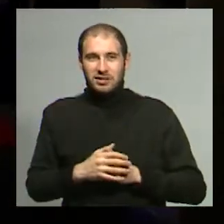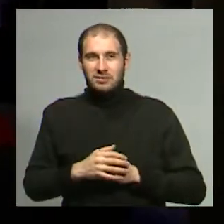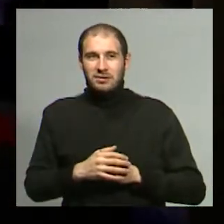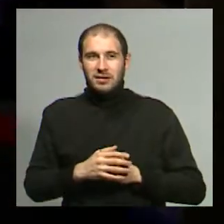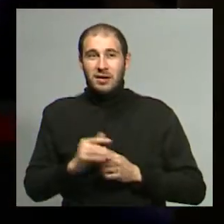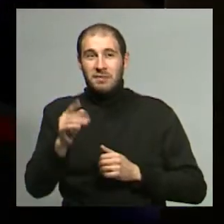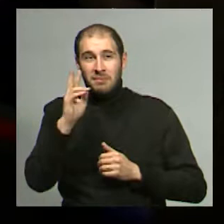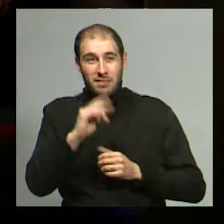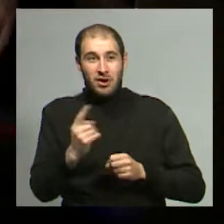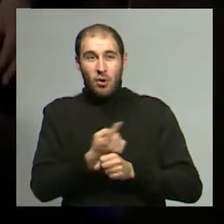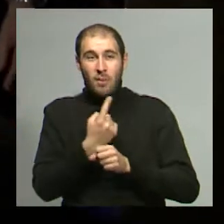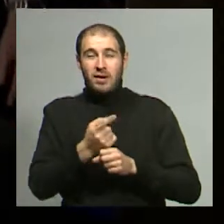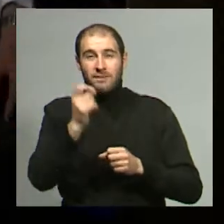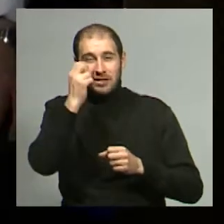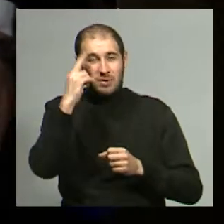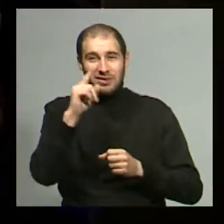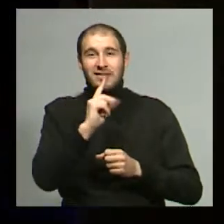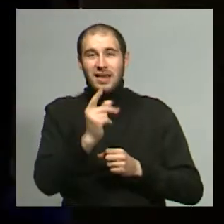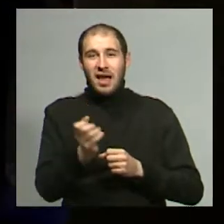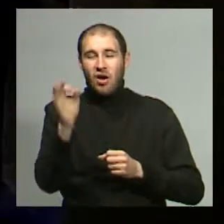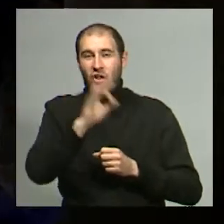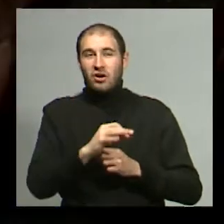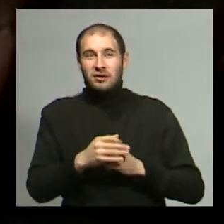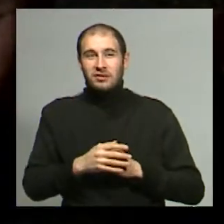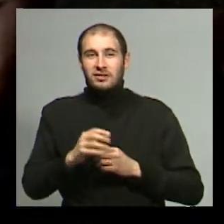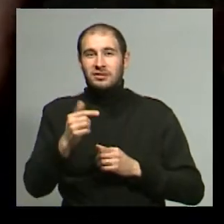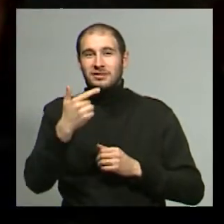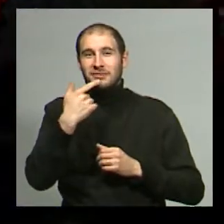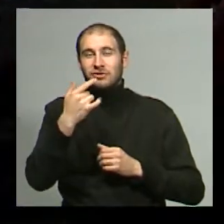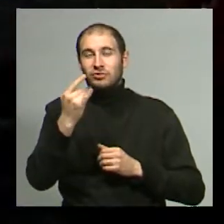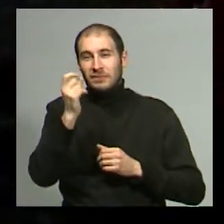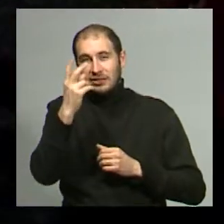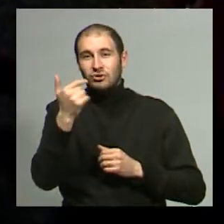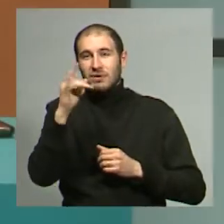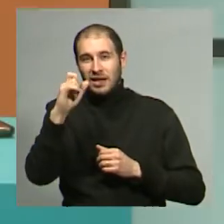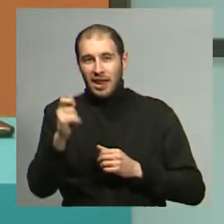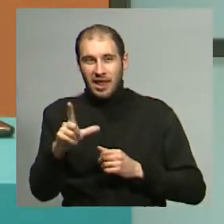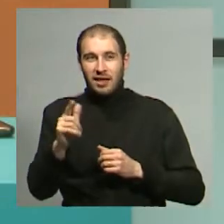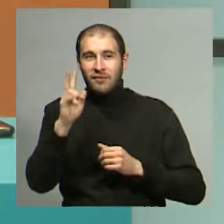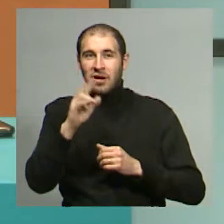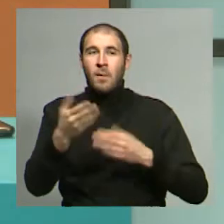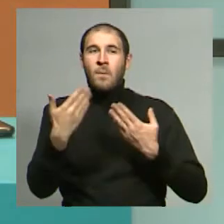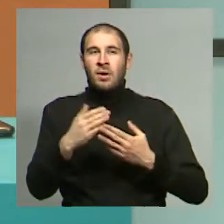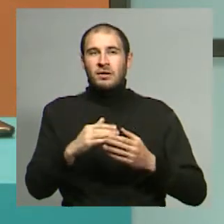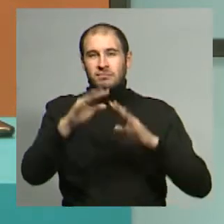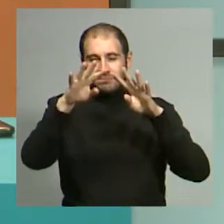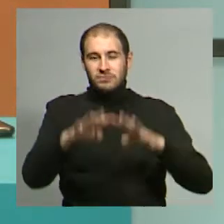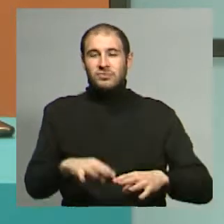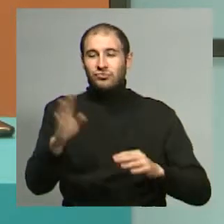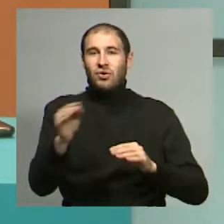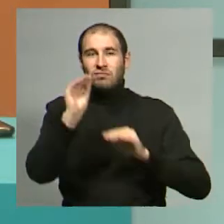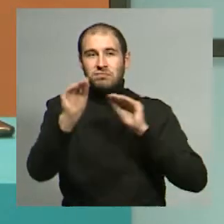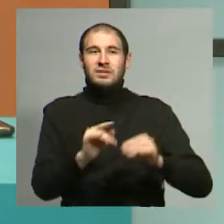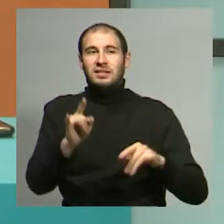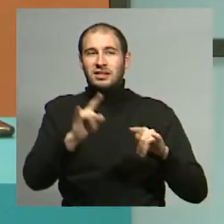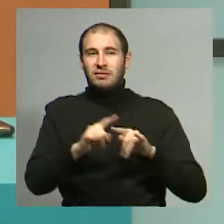no nos podés ver por el 29 de la TDA o el 22 de Supercanal HD, nos podés ver y tenés todos los contenidos allí subidos